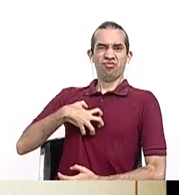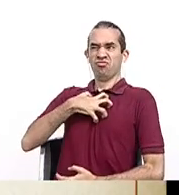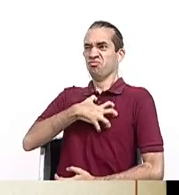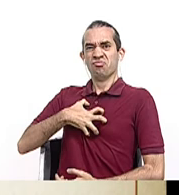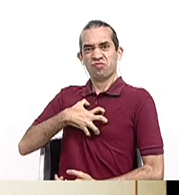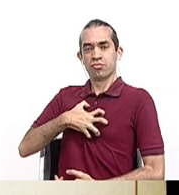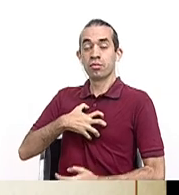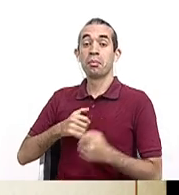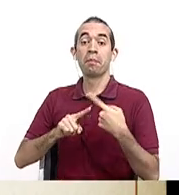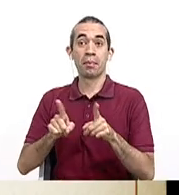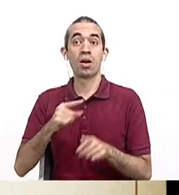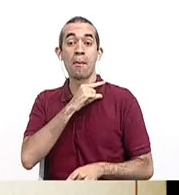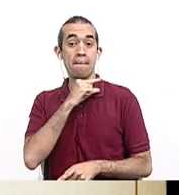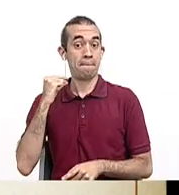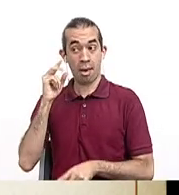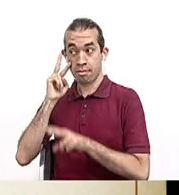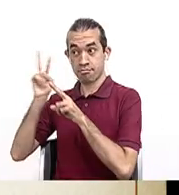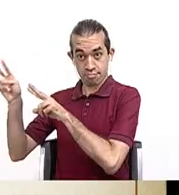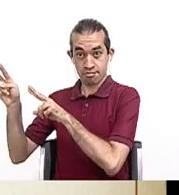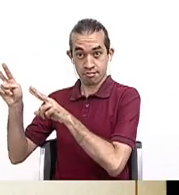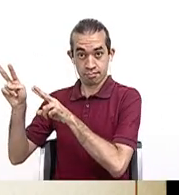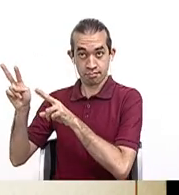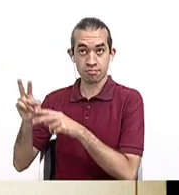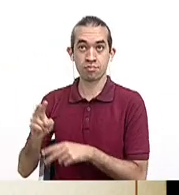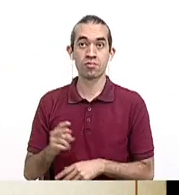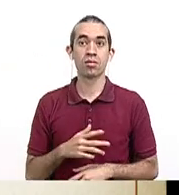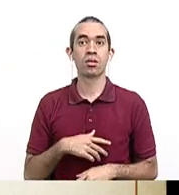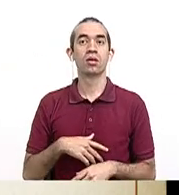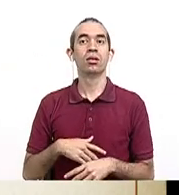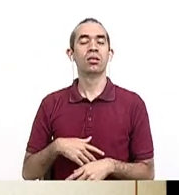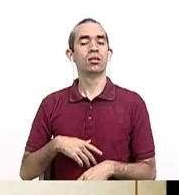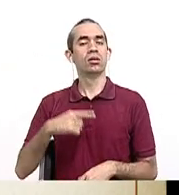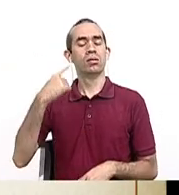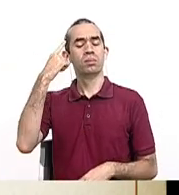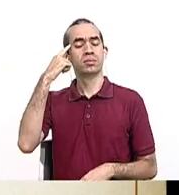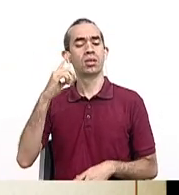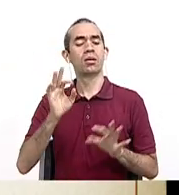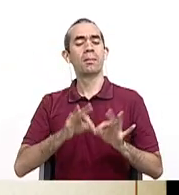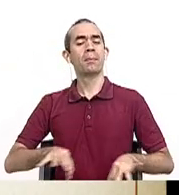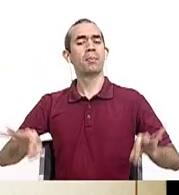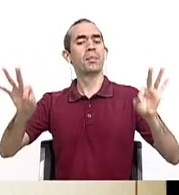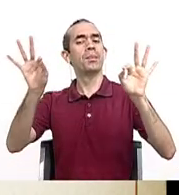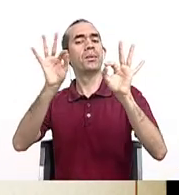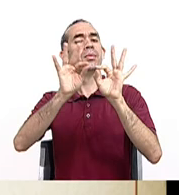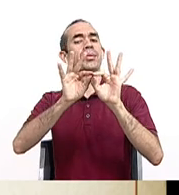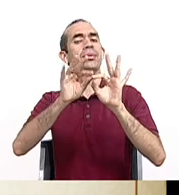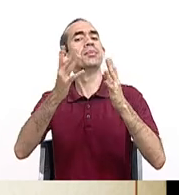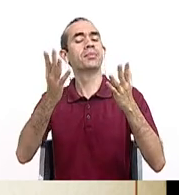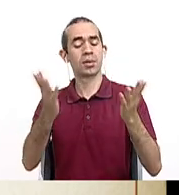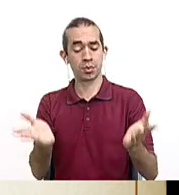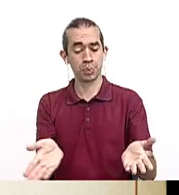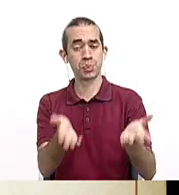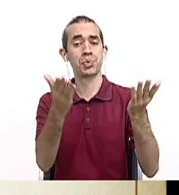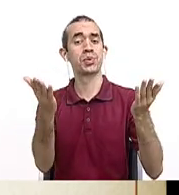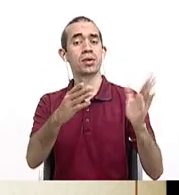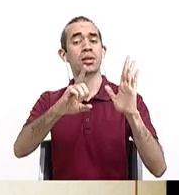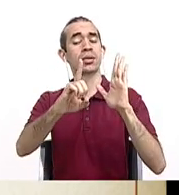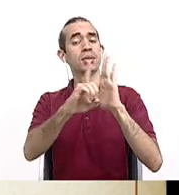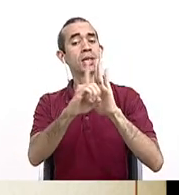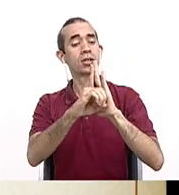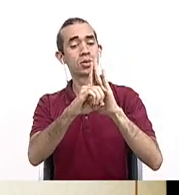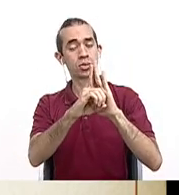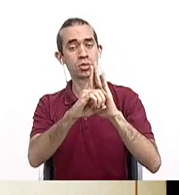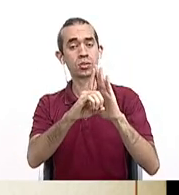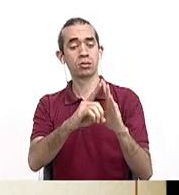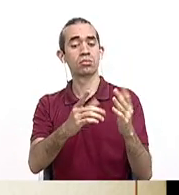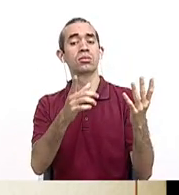víctor manuel sanabria martínez consideraba que lo importante y lo fundamental era impulsar derechos en función